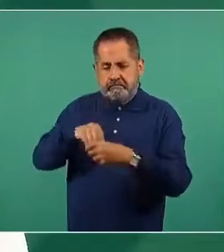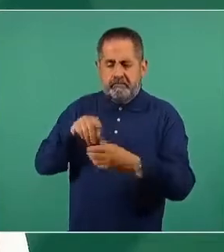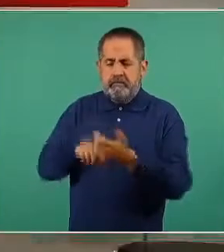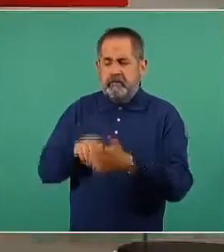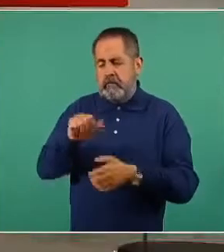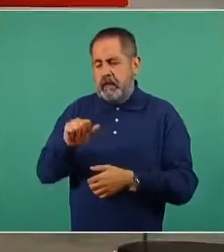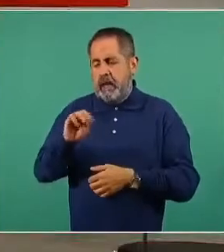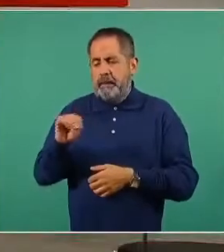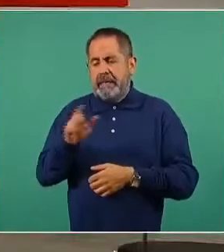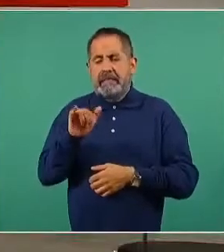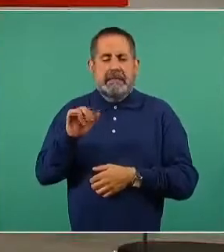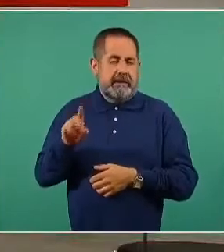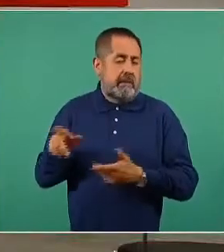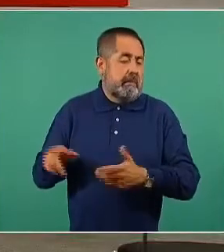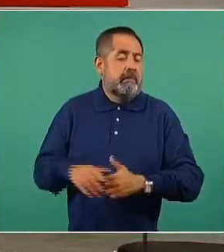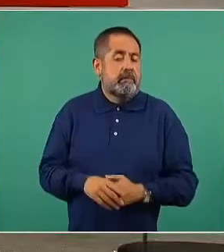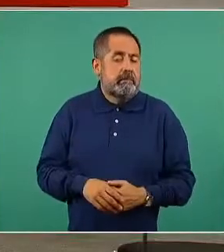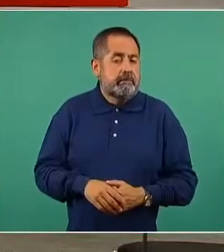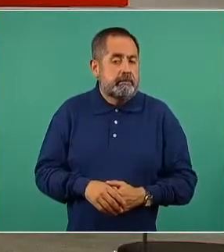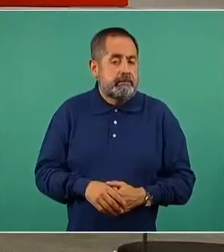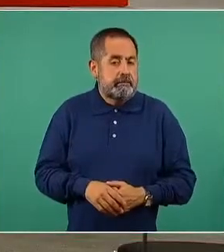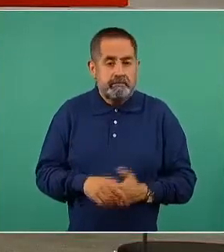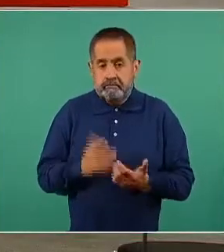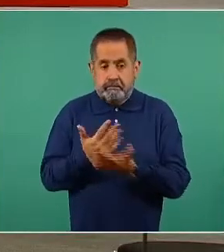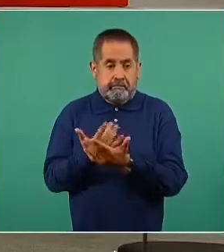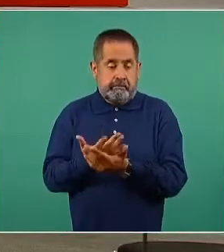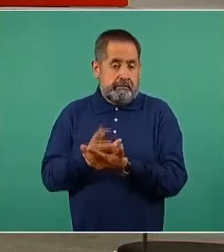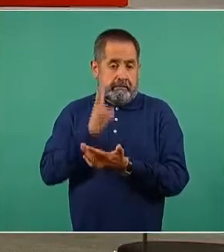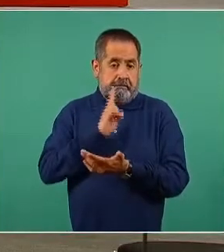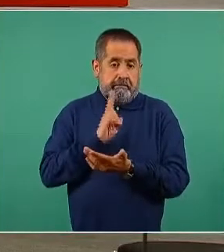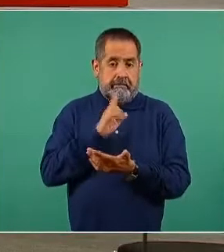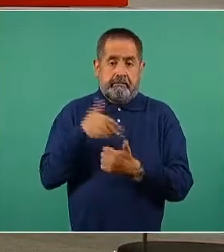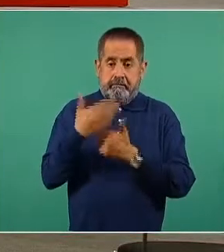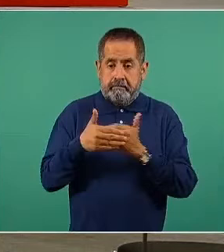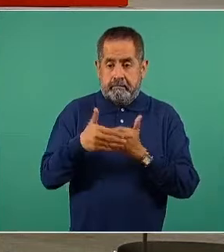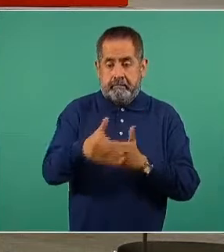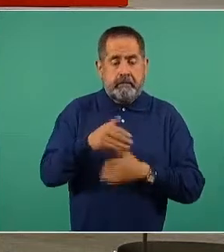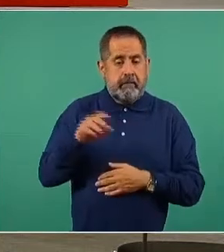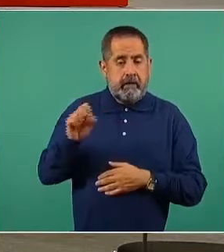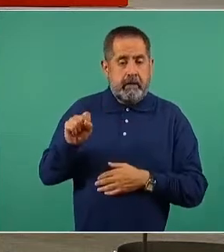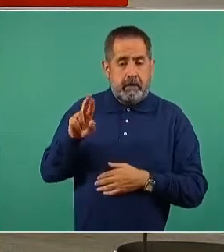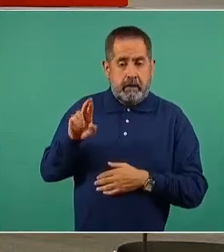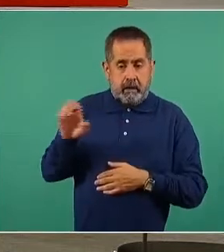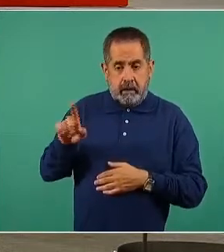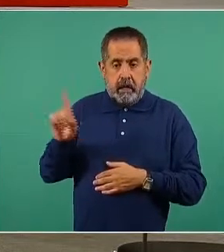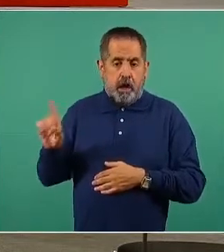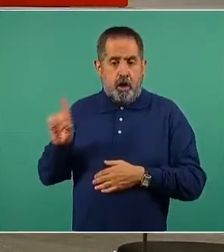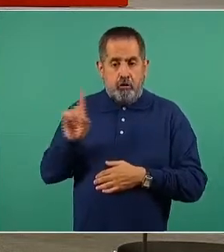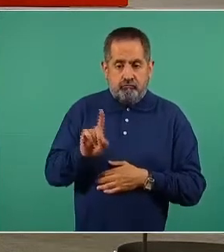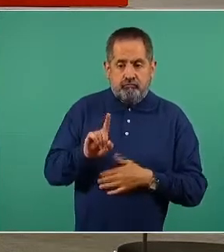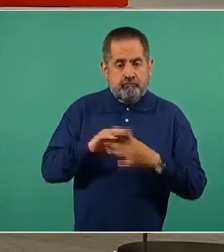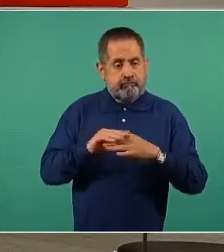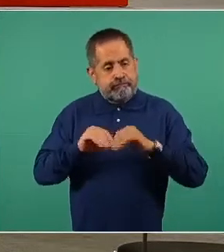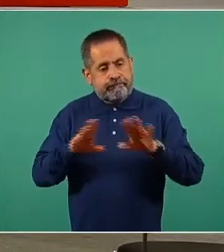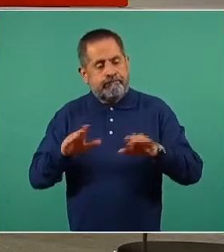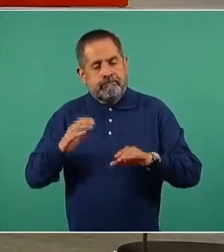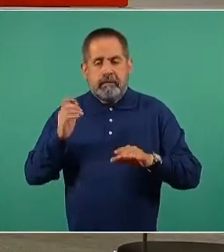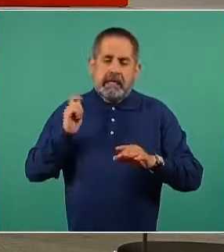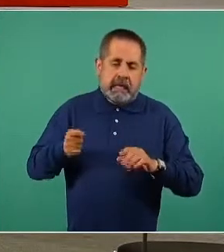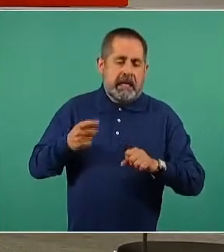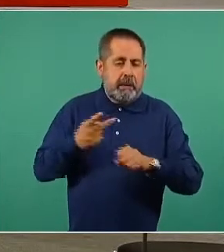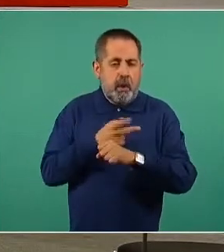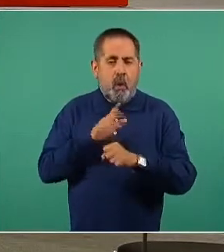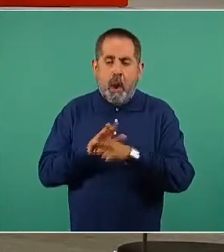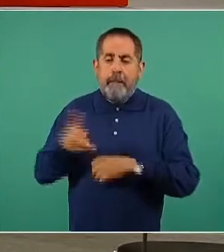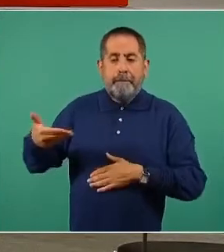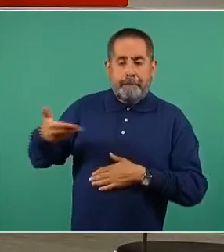AMEXID. Entonces, estemos expectantes para que la Secretaría de Relaciones Exteriores nos vaya a dar conocimiento de cuáles son